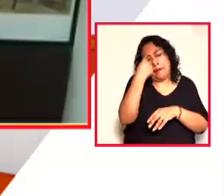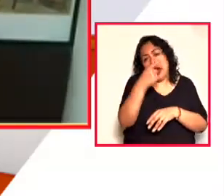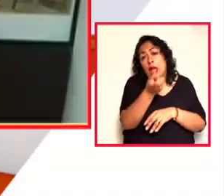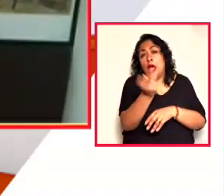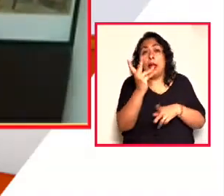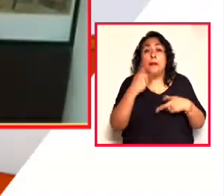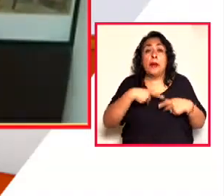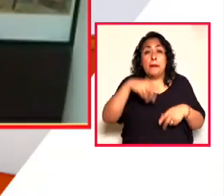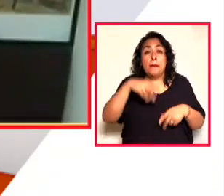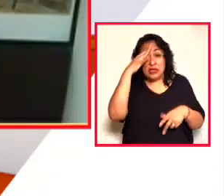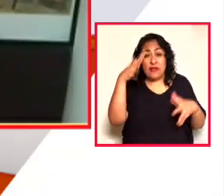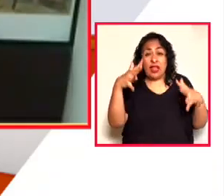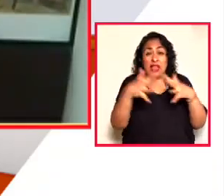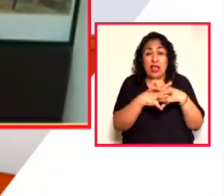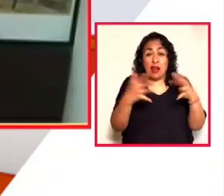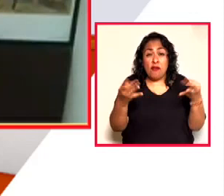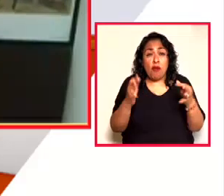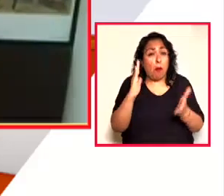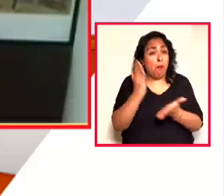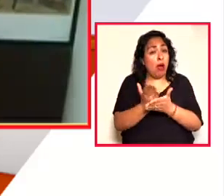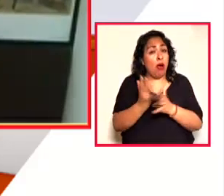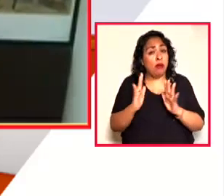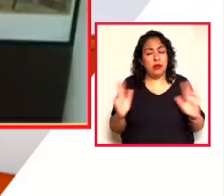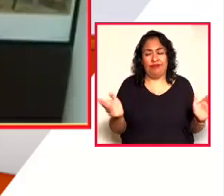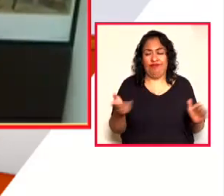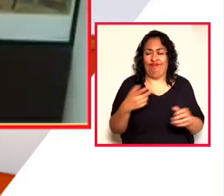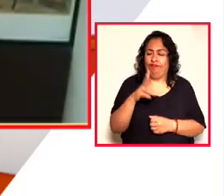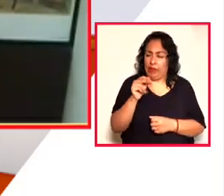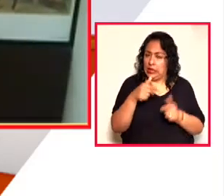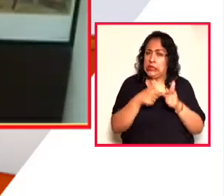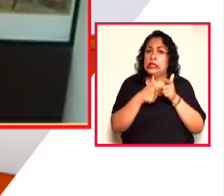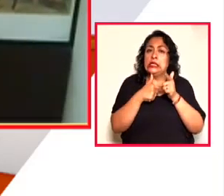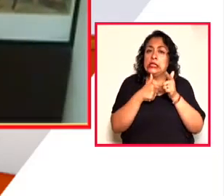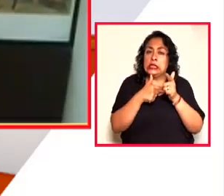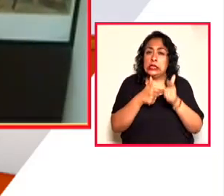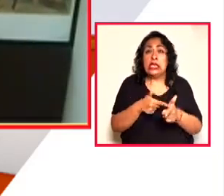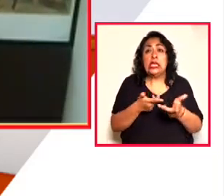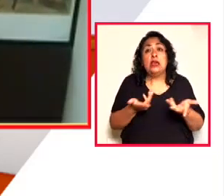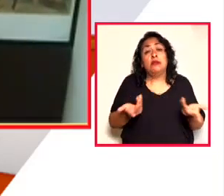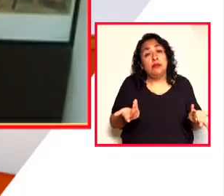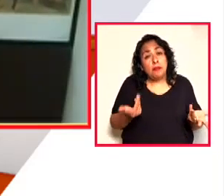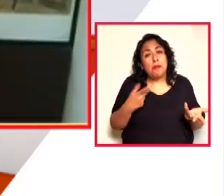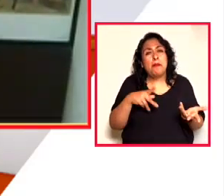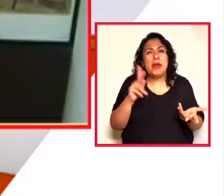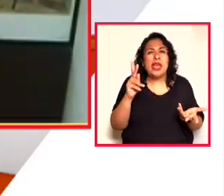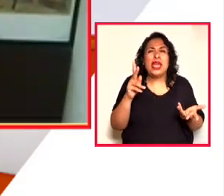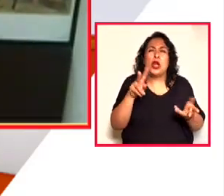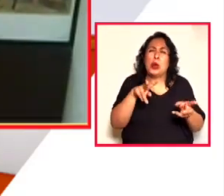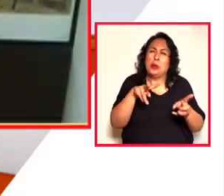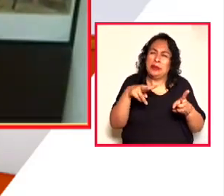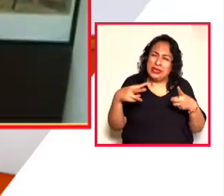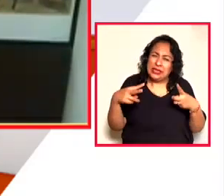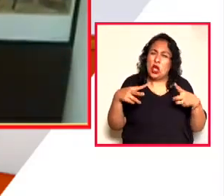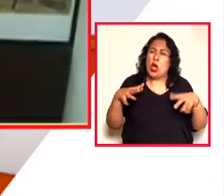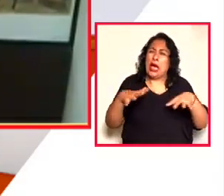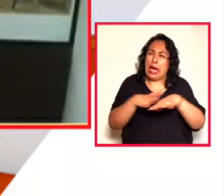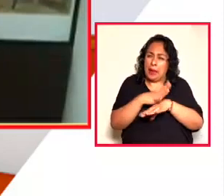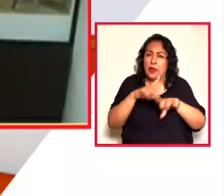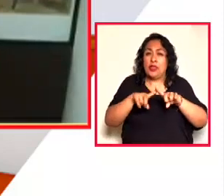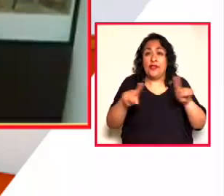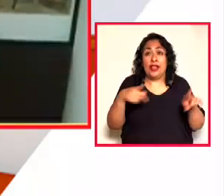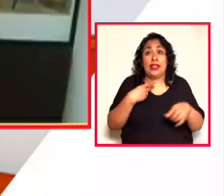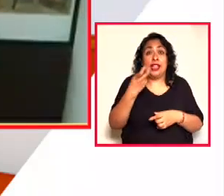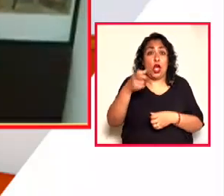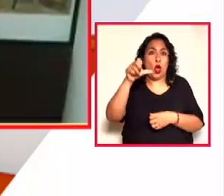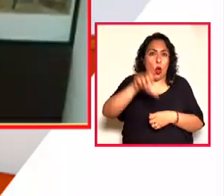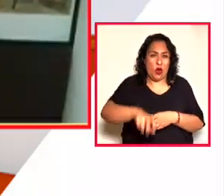pensaban que la Guerra Fría había acabado. Bueno, continúa, solamente que se redimensiona un poco y de eso vamos a tener hoy en